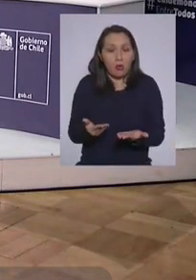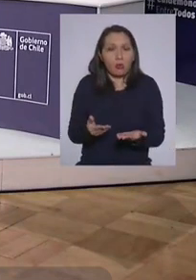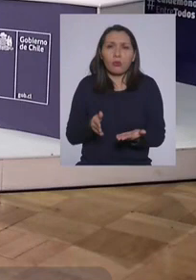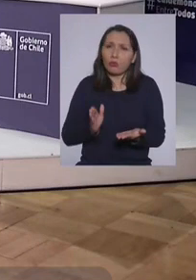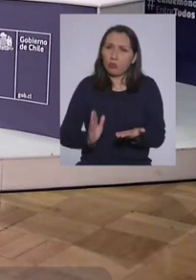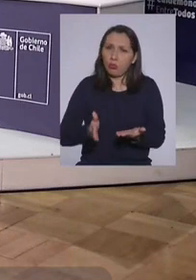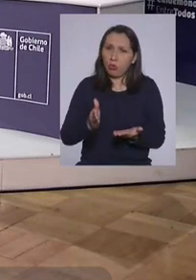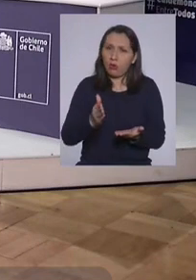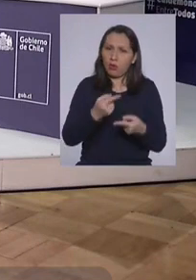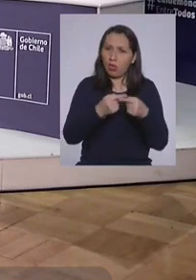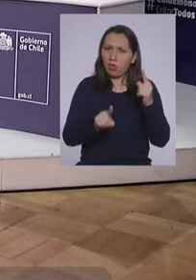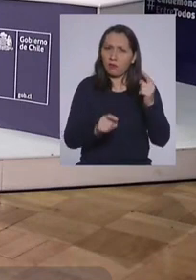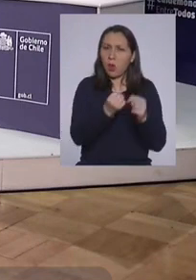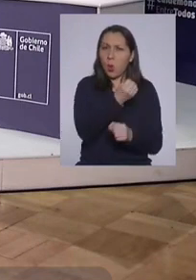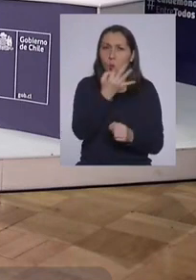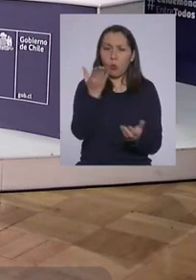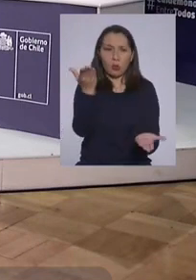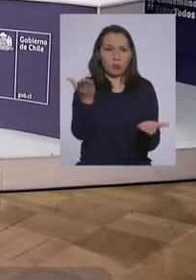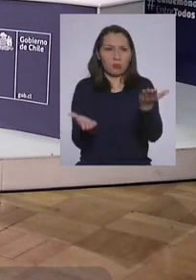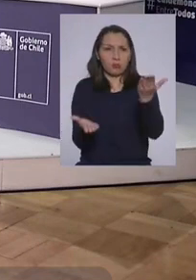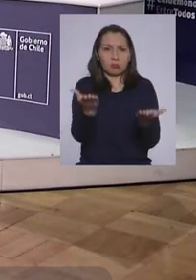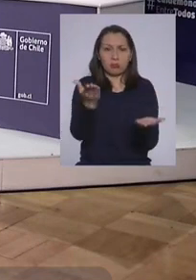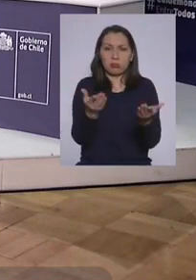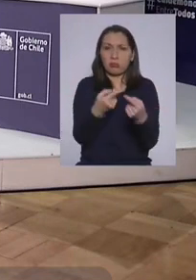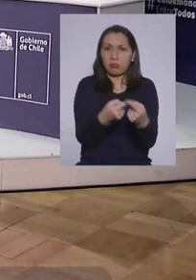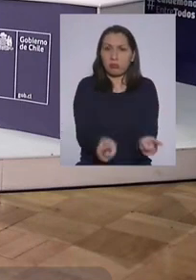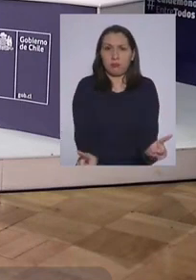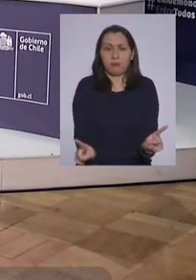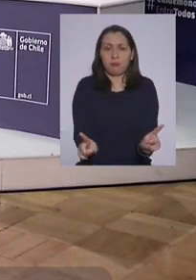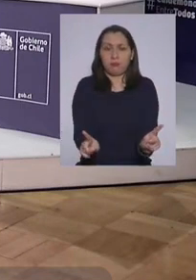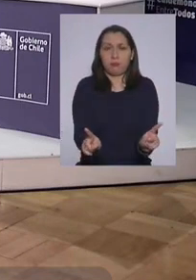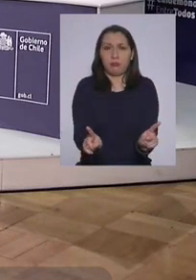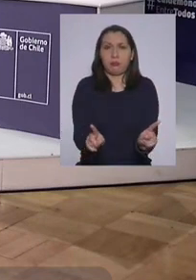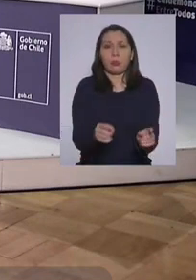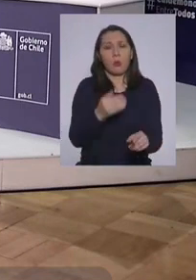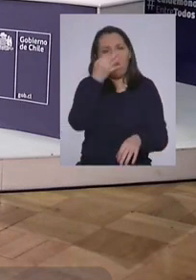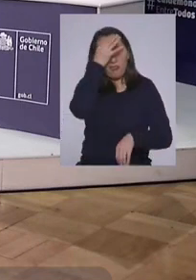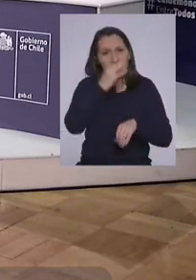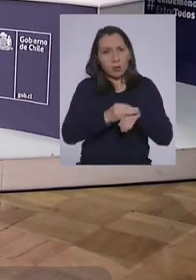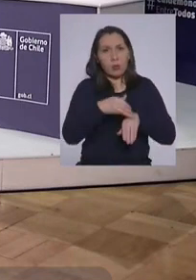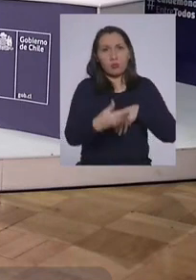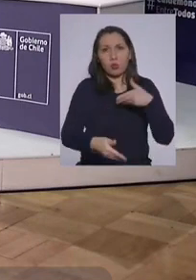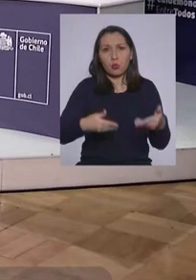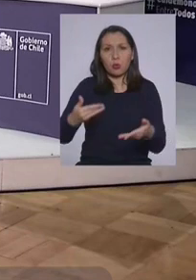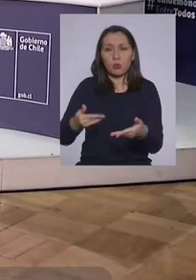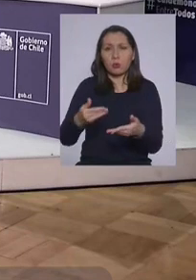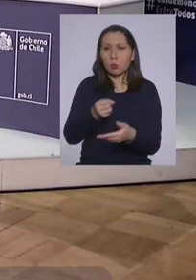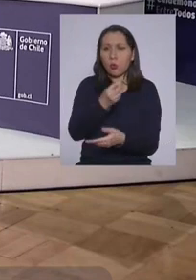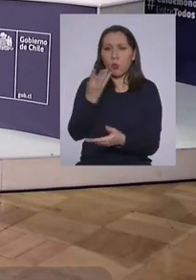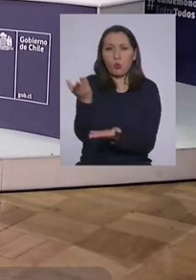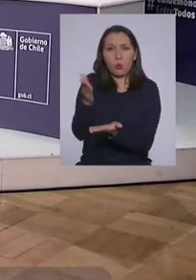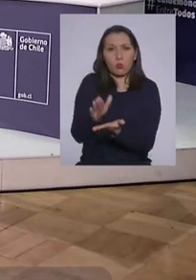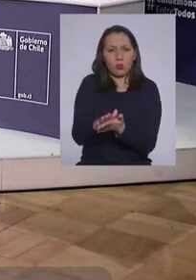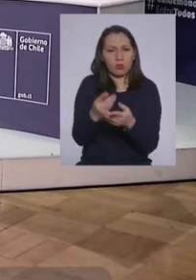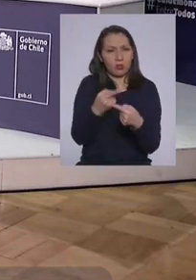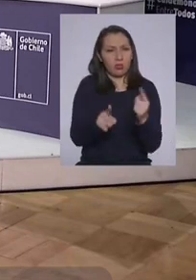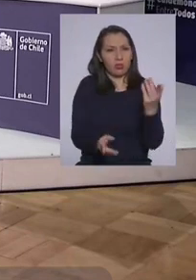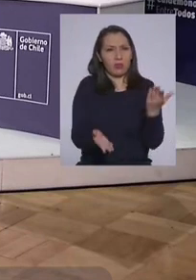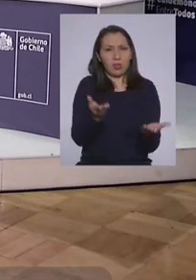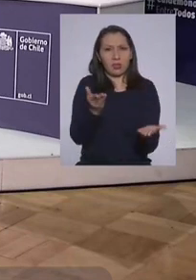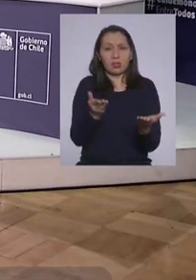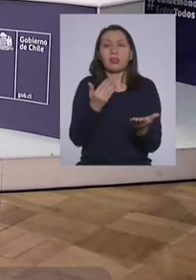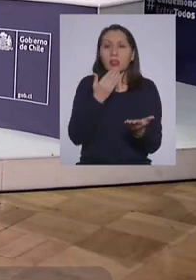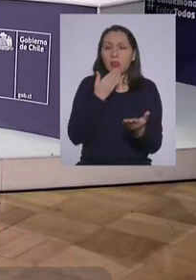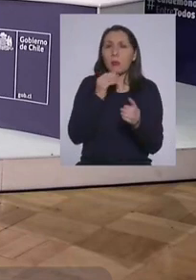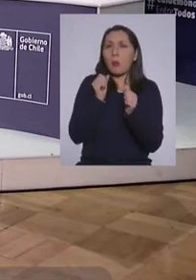todavía existen diferencias en el número tanto de contagios como en el número de fallecidos, incluyendo los